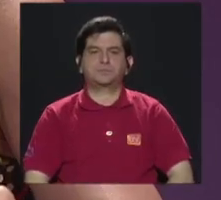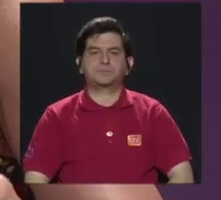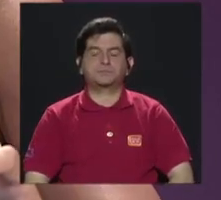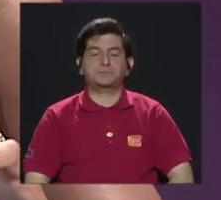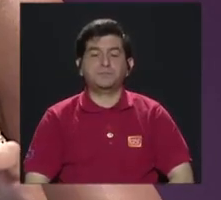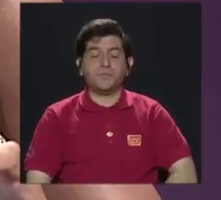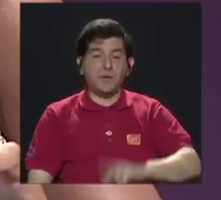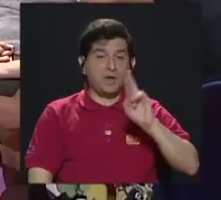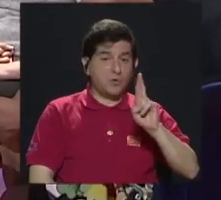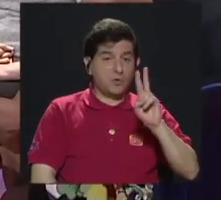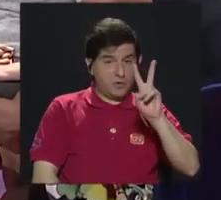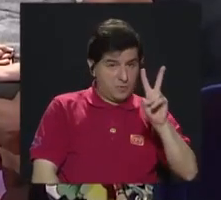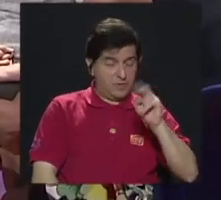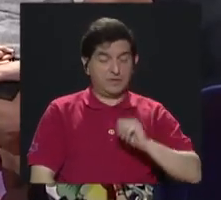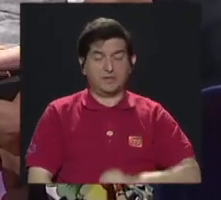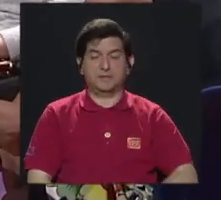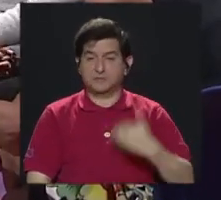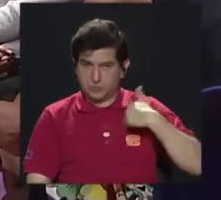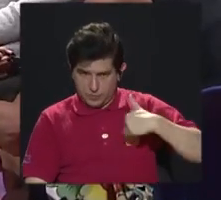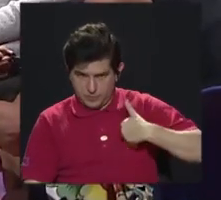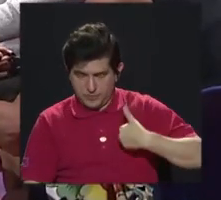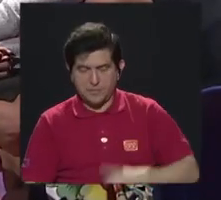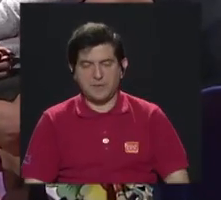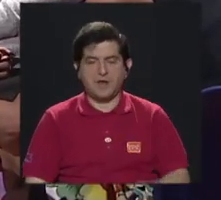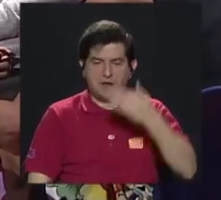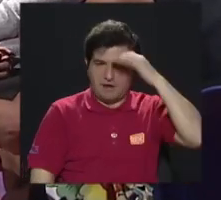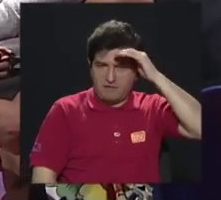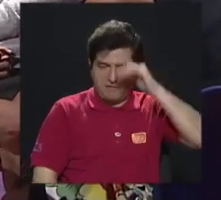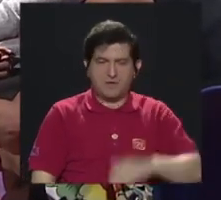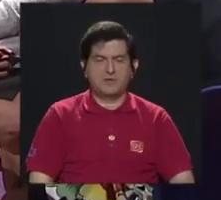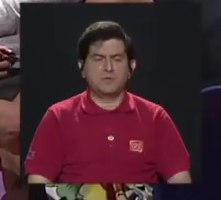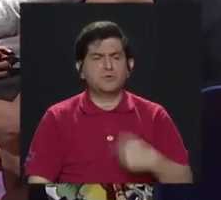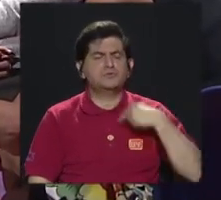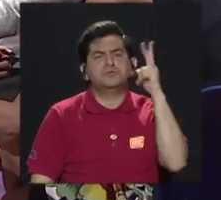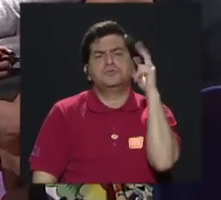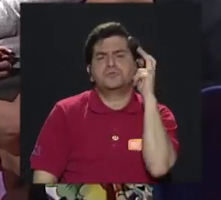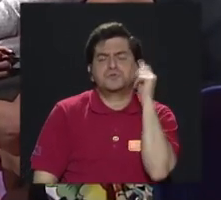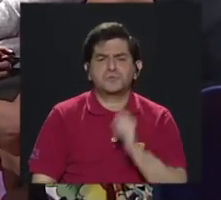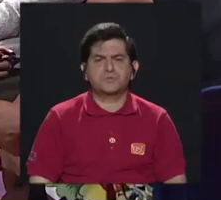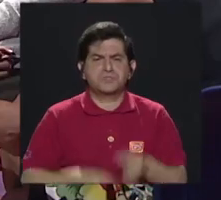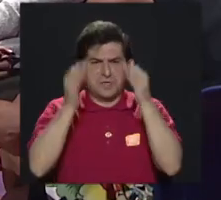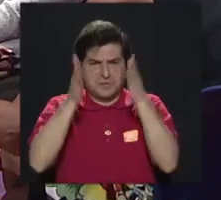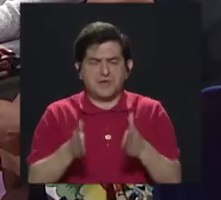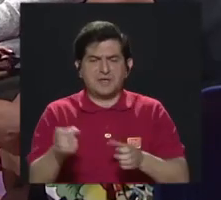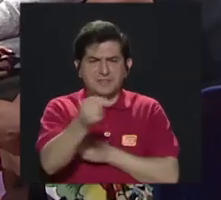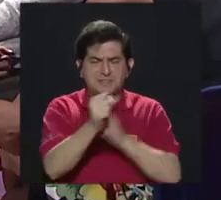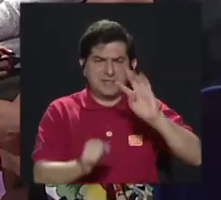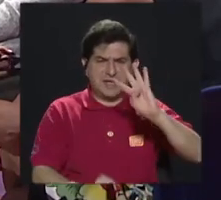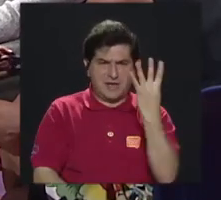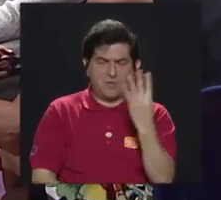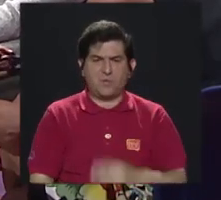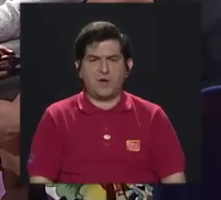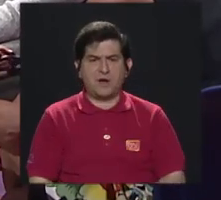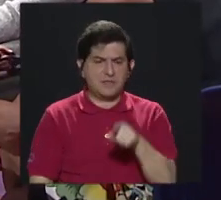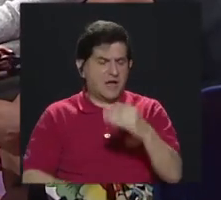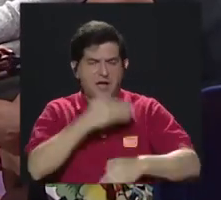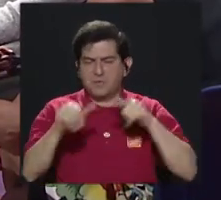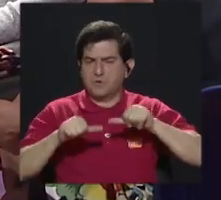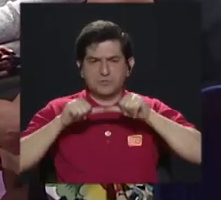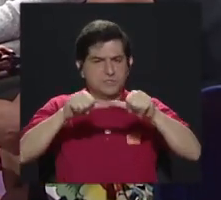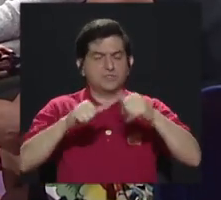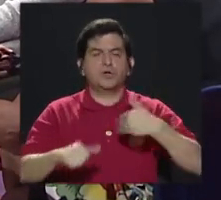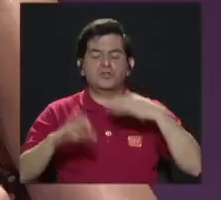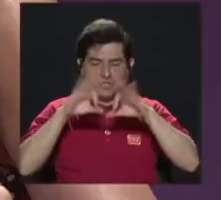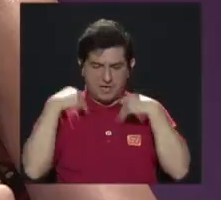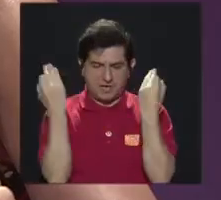Rodrigo Vargas dice, a través del Facebook, dice, según escuché, una magistrada de la Sala Cuarta se apartó del proceso porque tiene